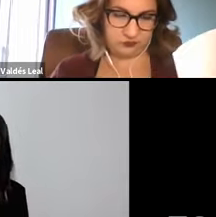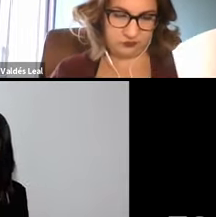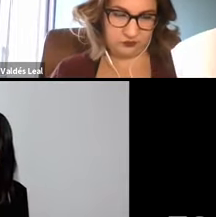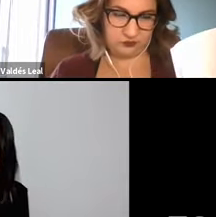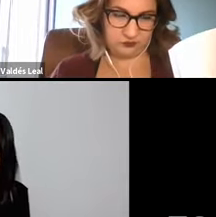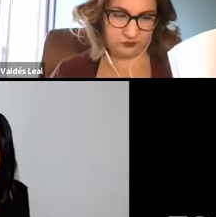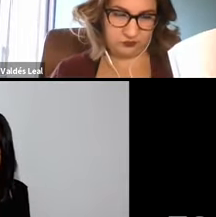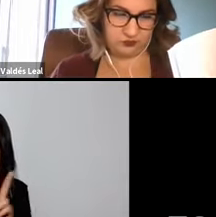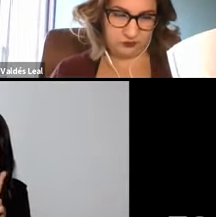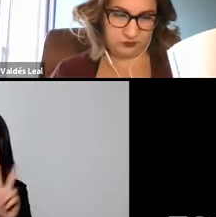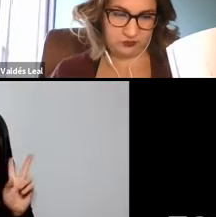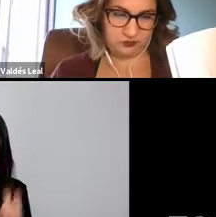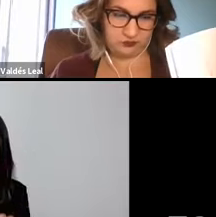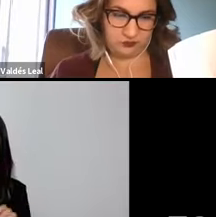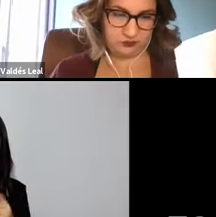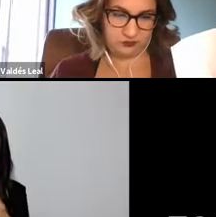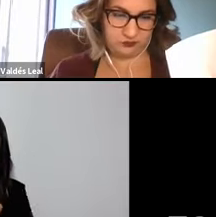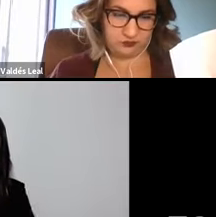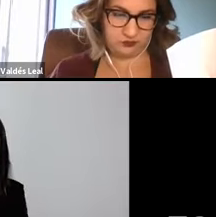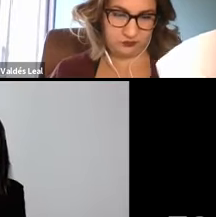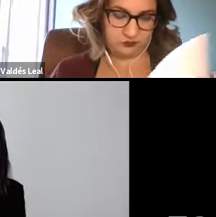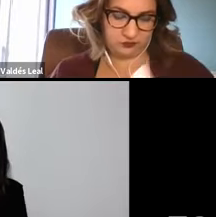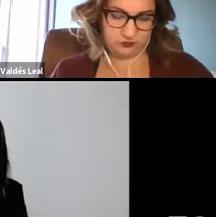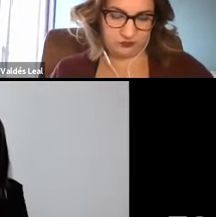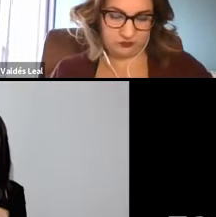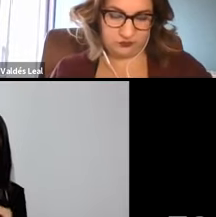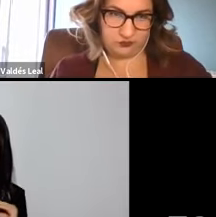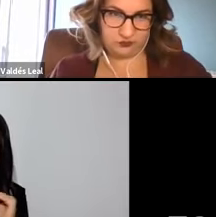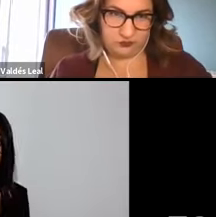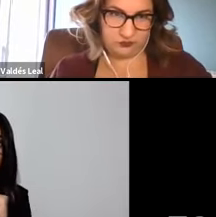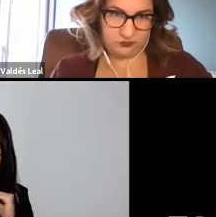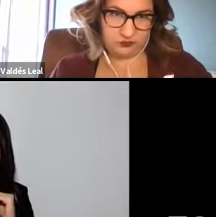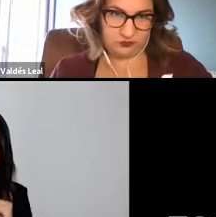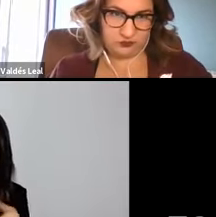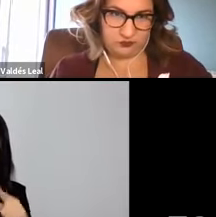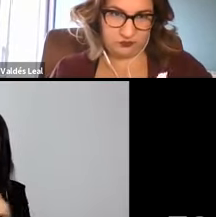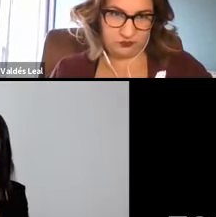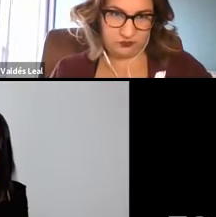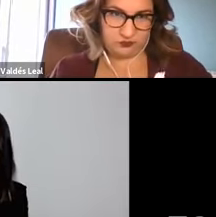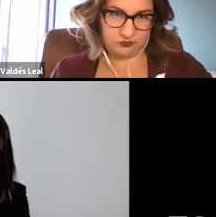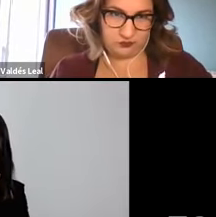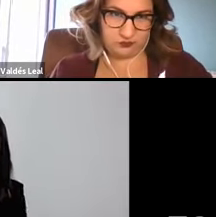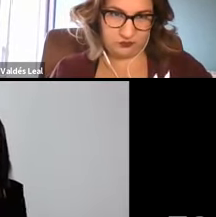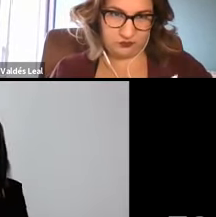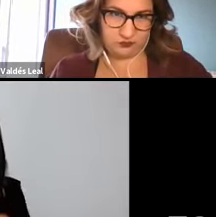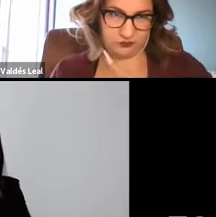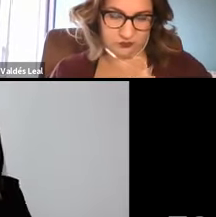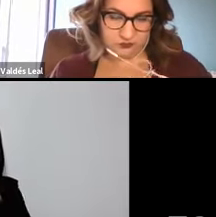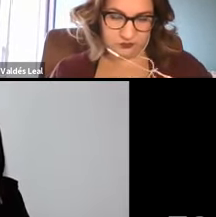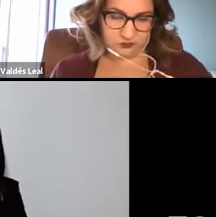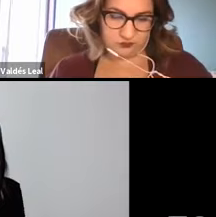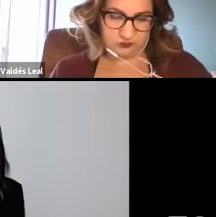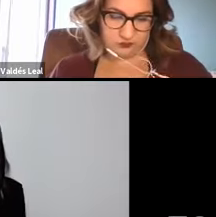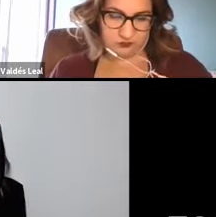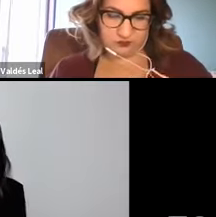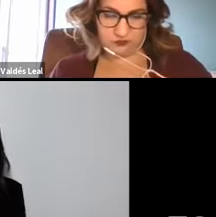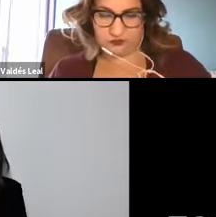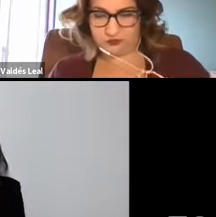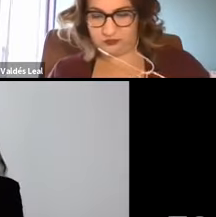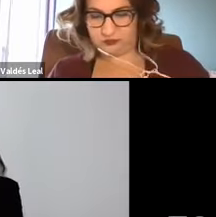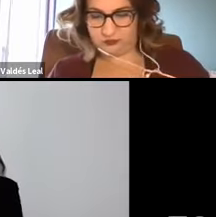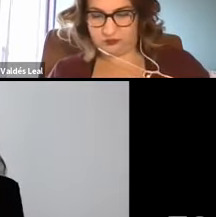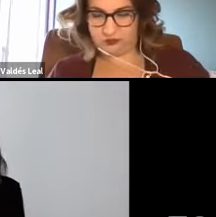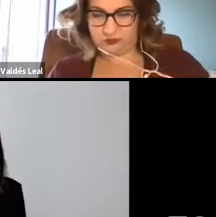la igualdad, ya que aunque efectivamente hay un gran desarrollo jurisprudencial en materia familiar, también se tocan